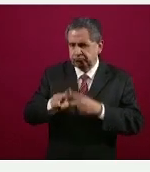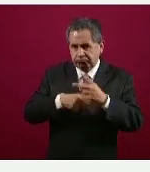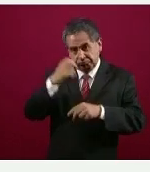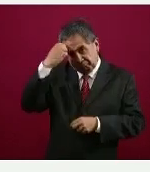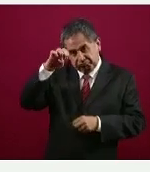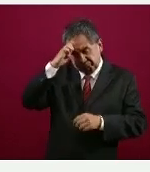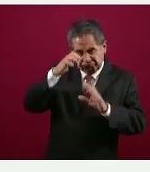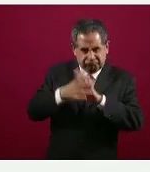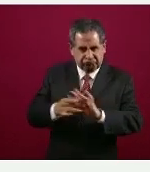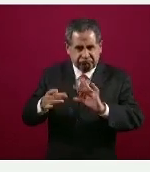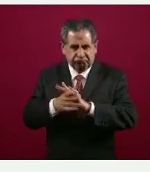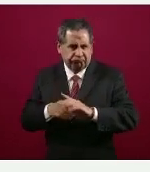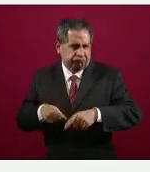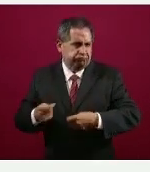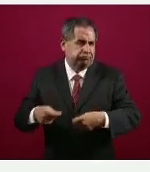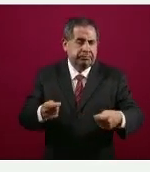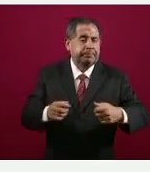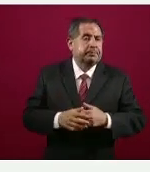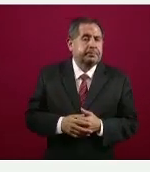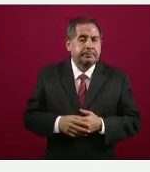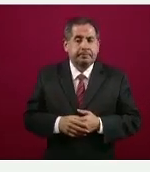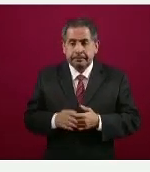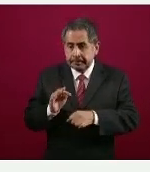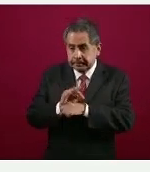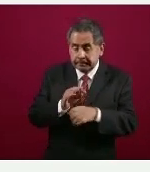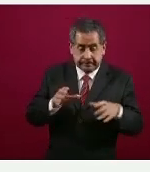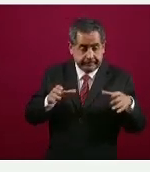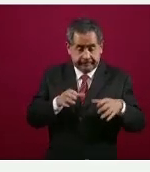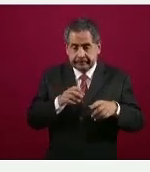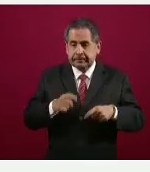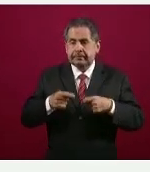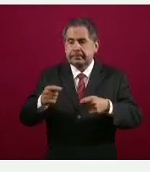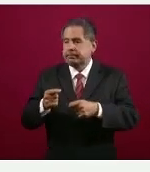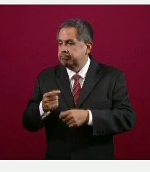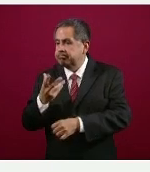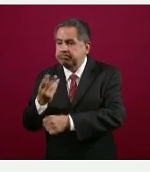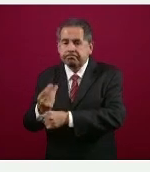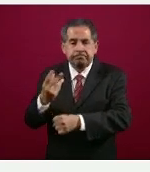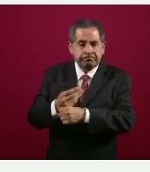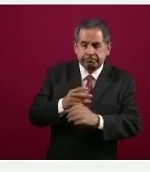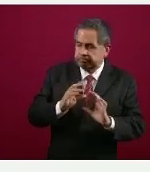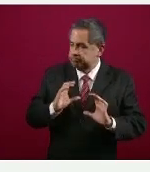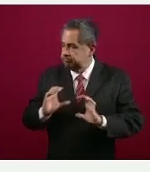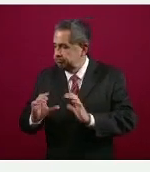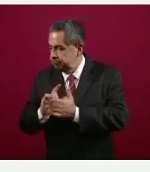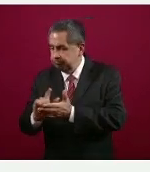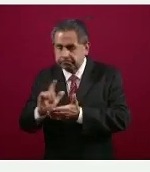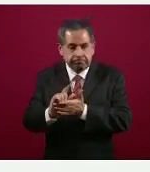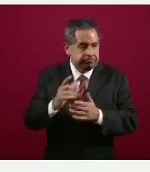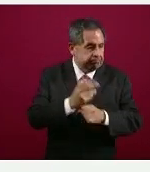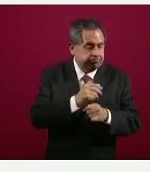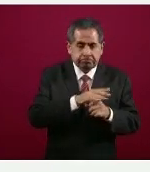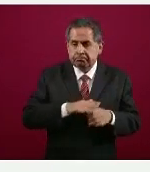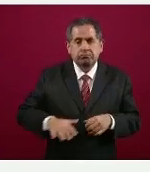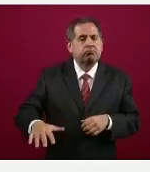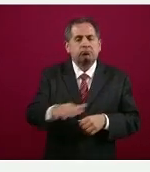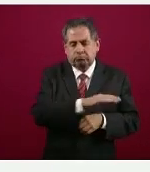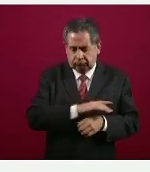pasamos, cuando no estamos en emergencias, esta propia gente está entrenada para dar mantenimiento operativo y correctivo a nuestras